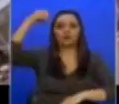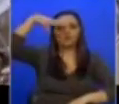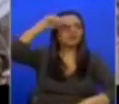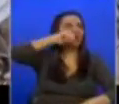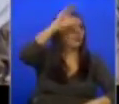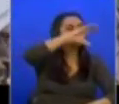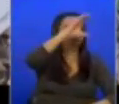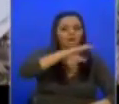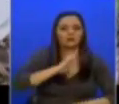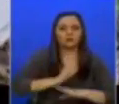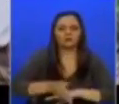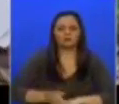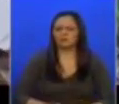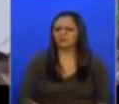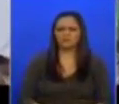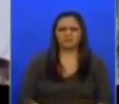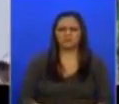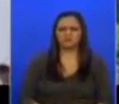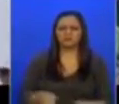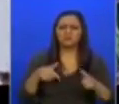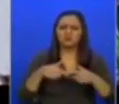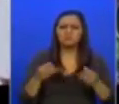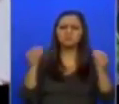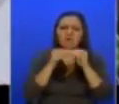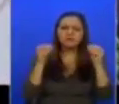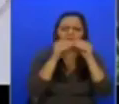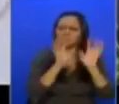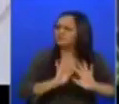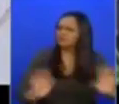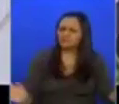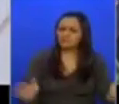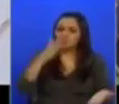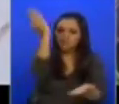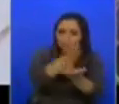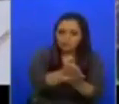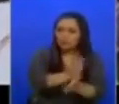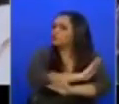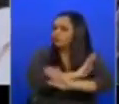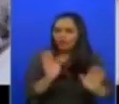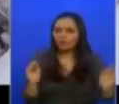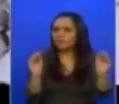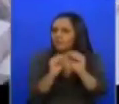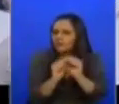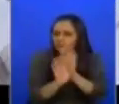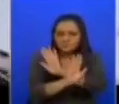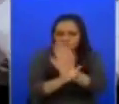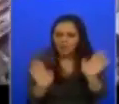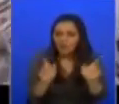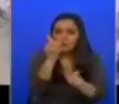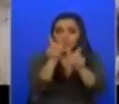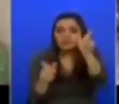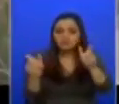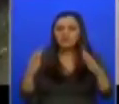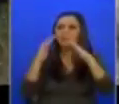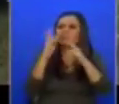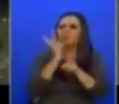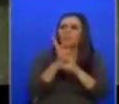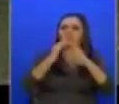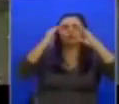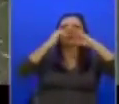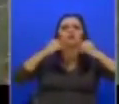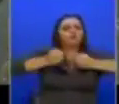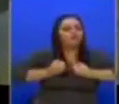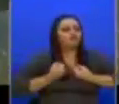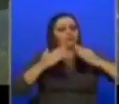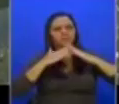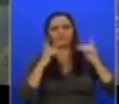relleno y seguir con este cuento y nunca acabar, pero esto tiene que acabar, tiene que terminarse. La gente no puede colocarse en zona de riesgo,